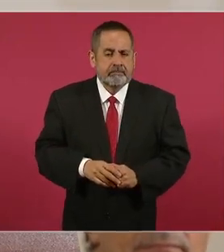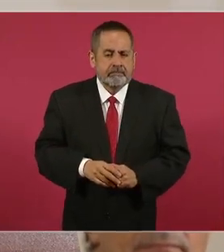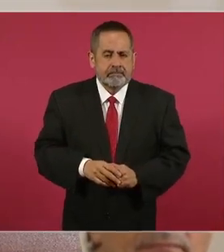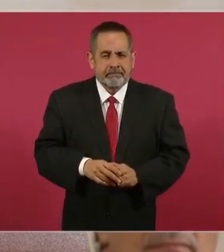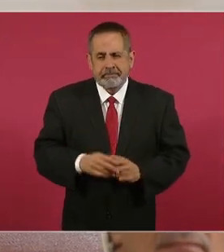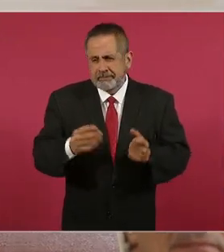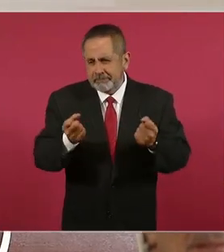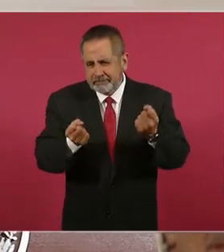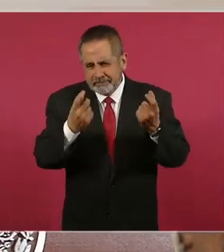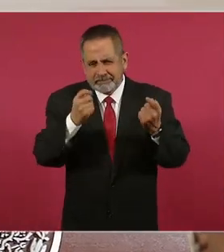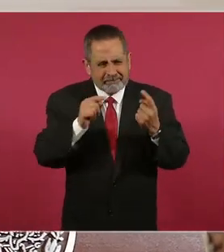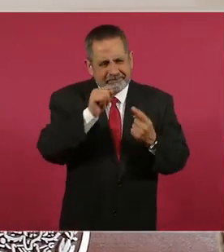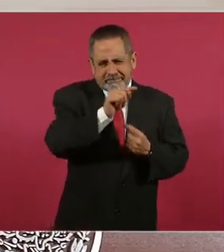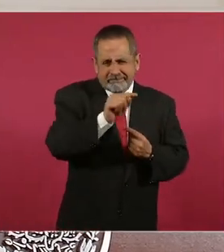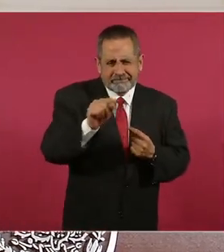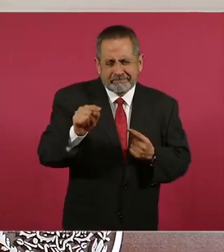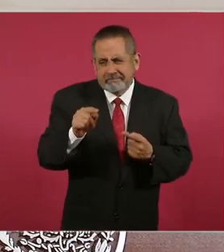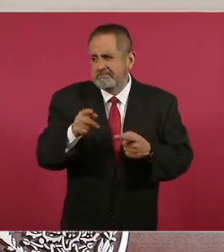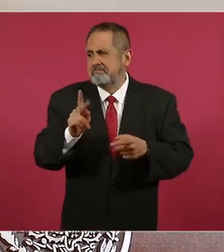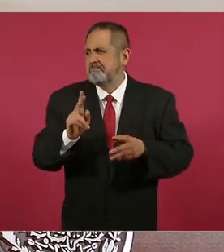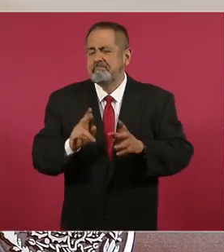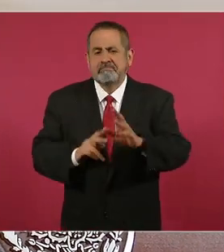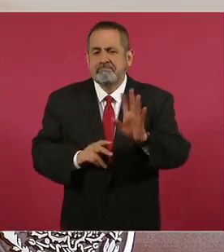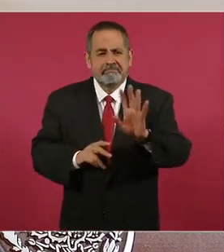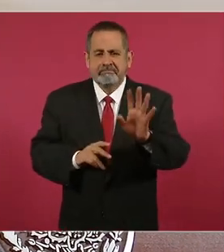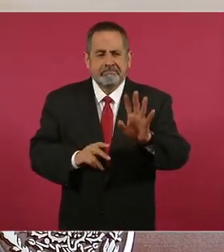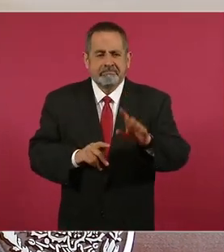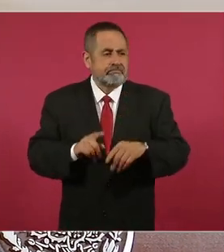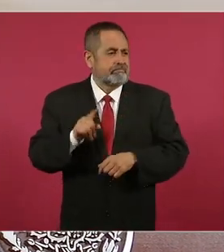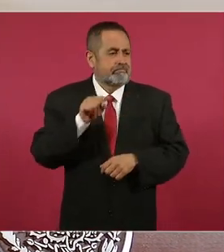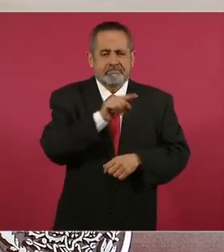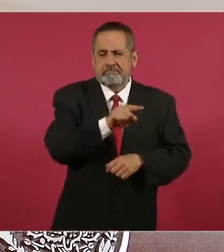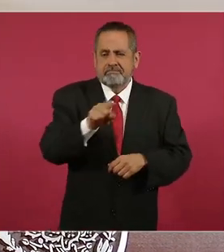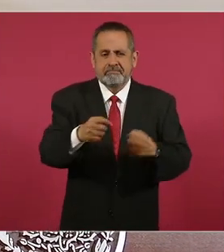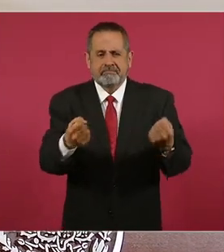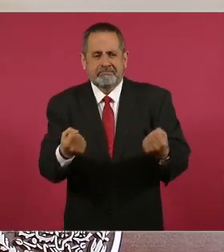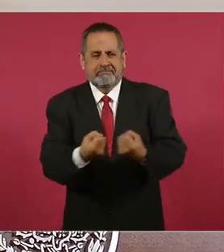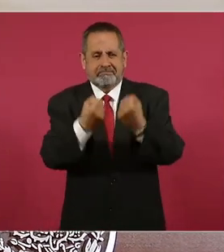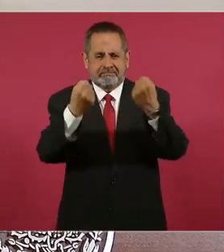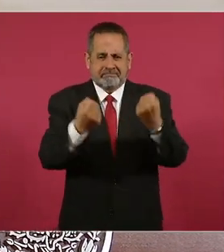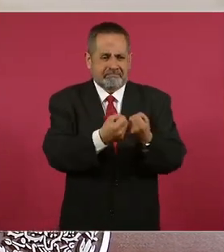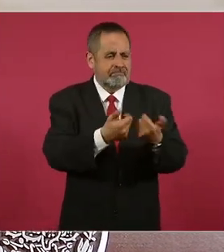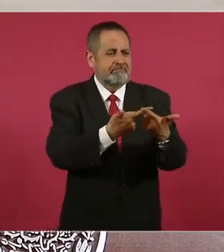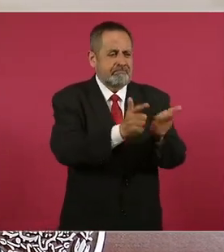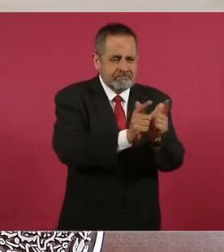pero eso tiene que ver más con los enfrentamientos entre las bandas,